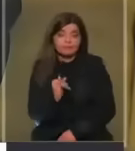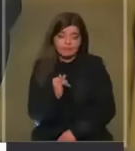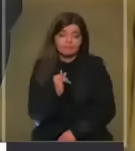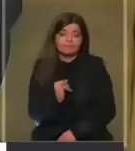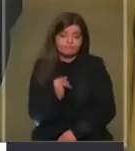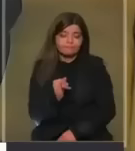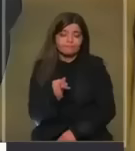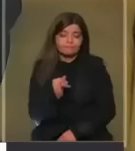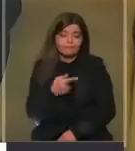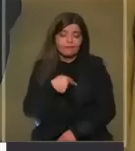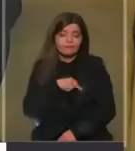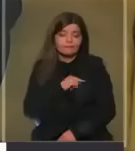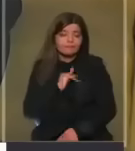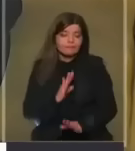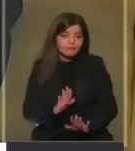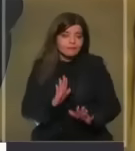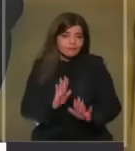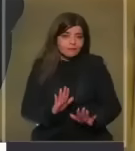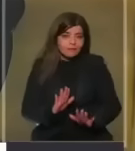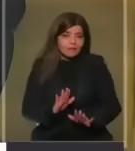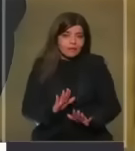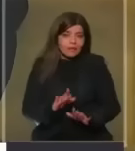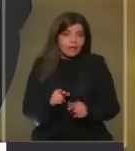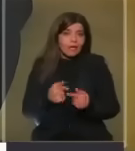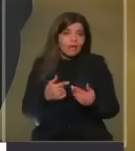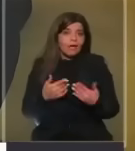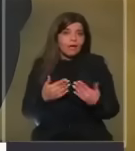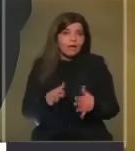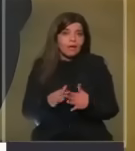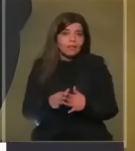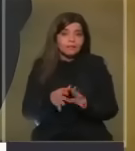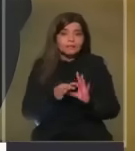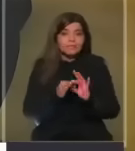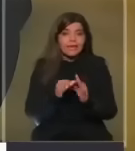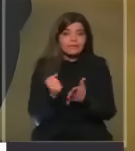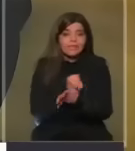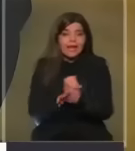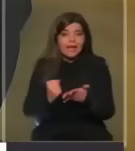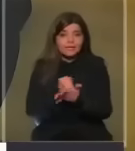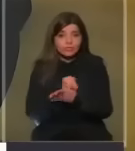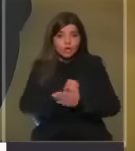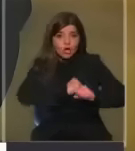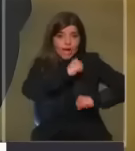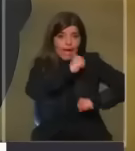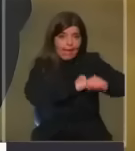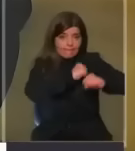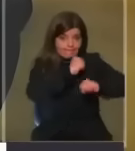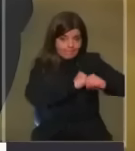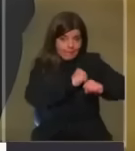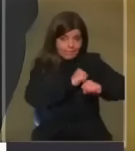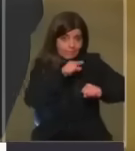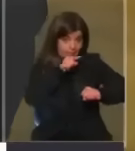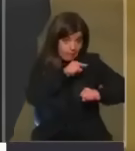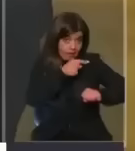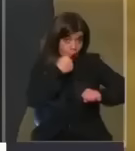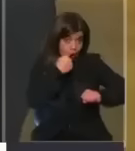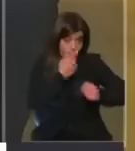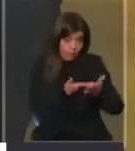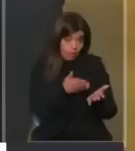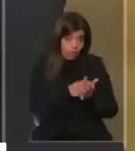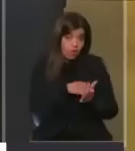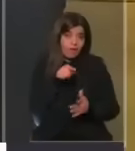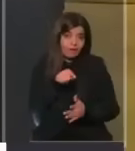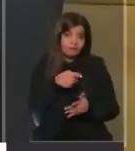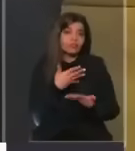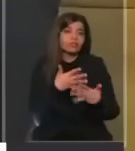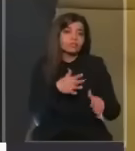desde el comienzo nosotros... de Hannah, y gracias a las gestiones de la misma empresa de Tony, de Rift Valley, lograron